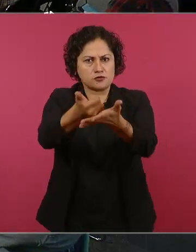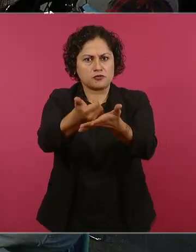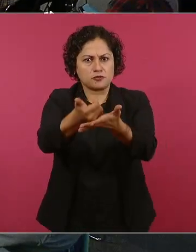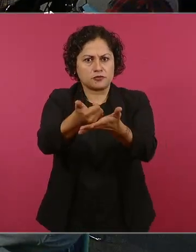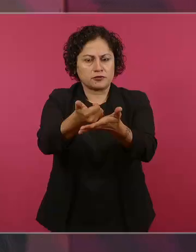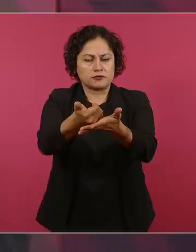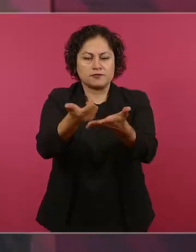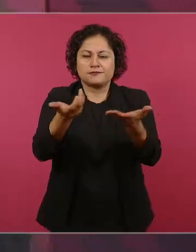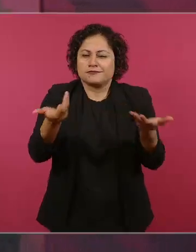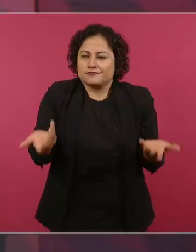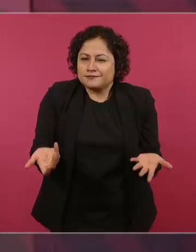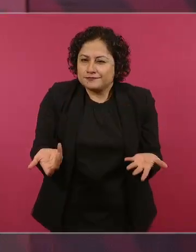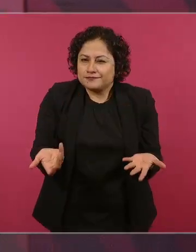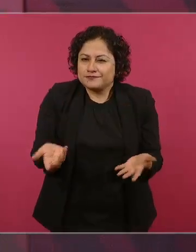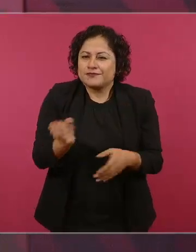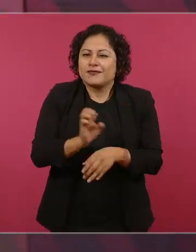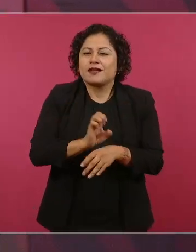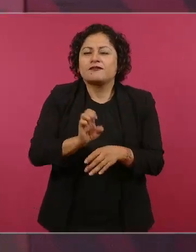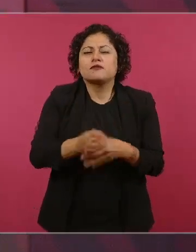mantener